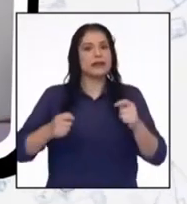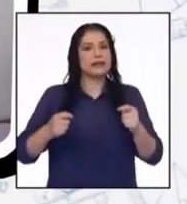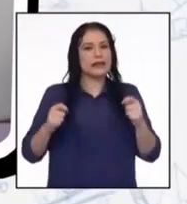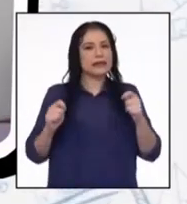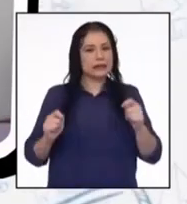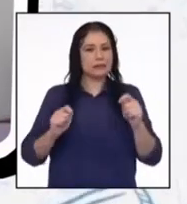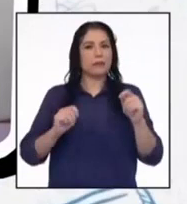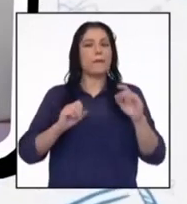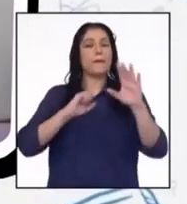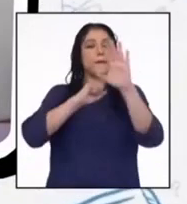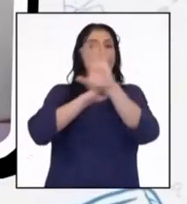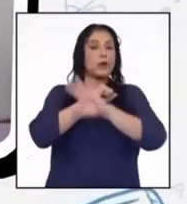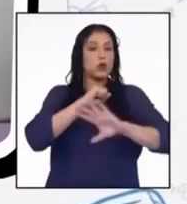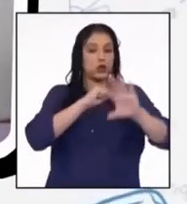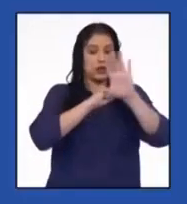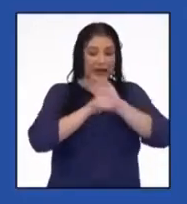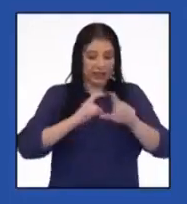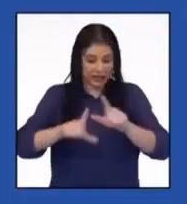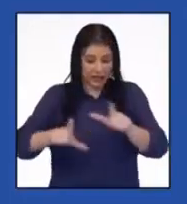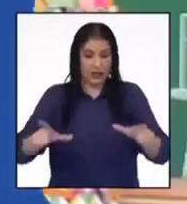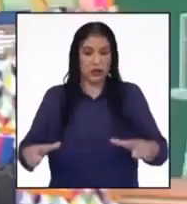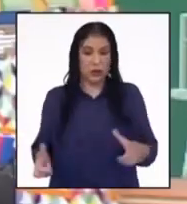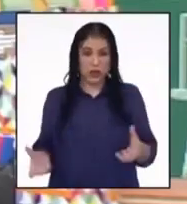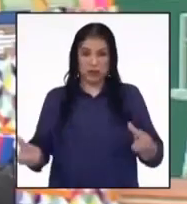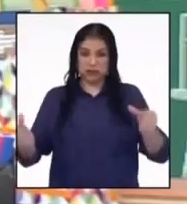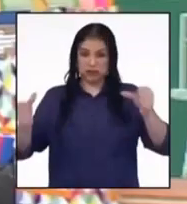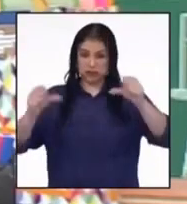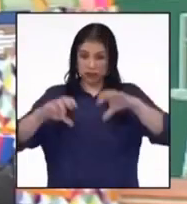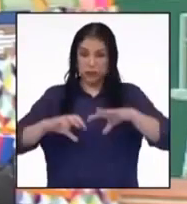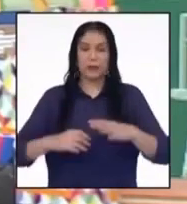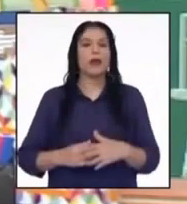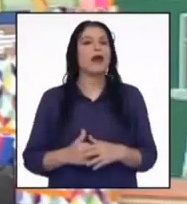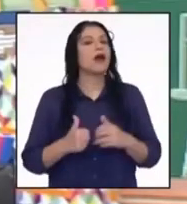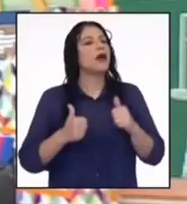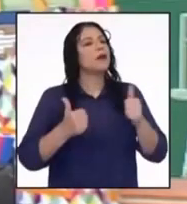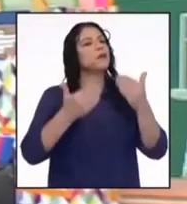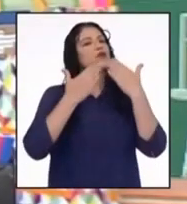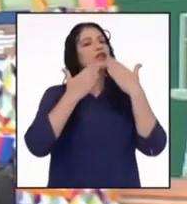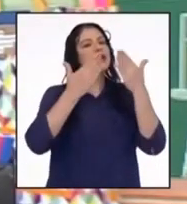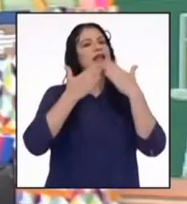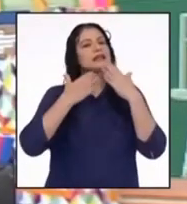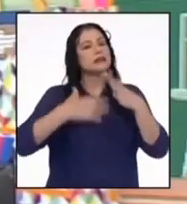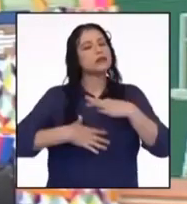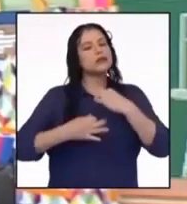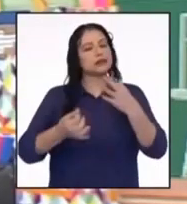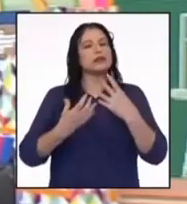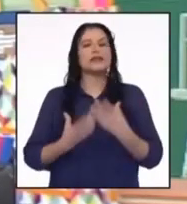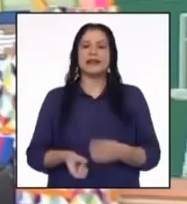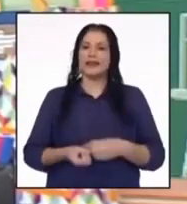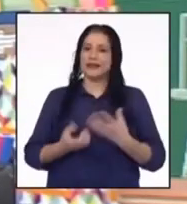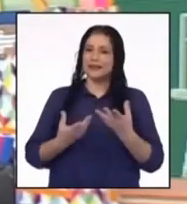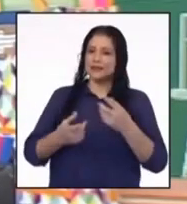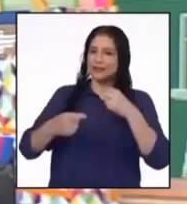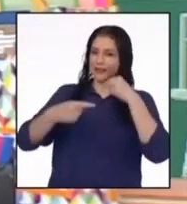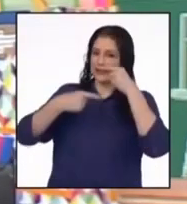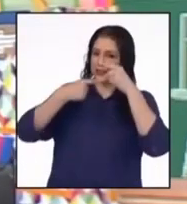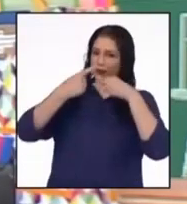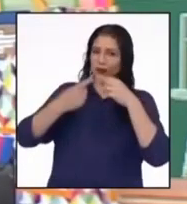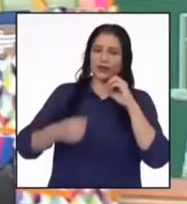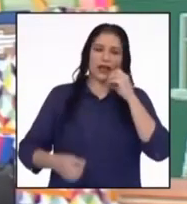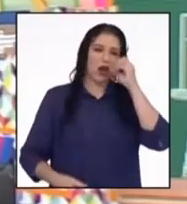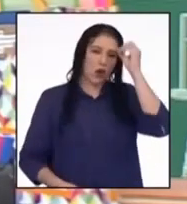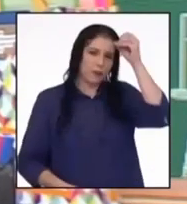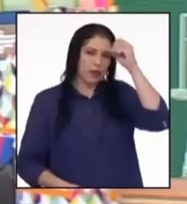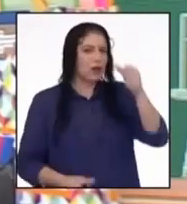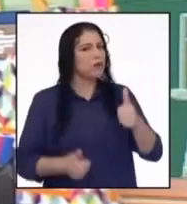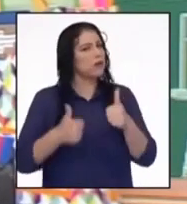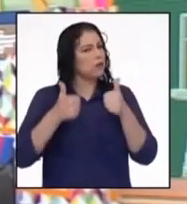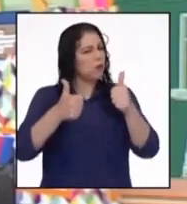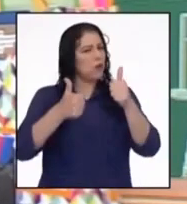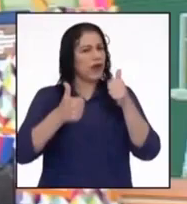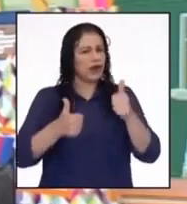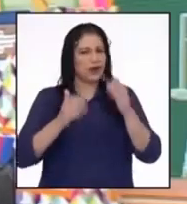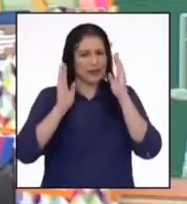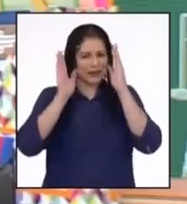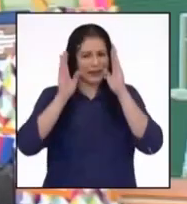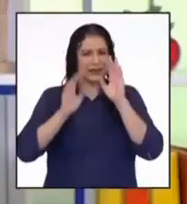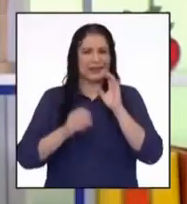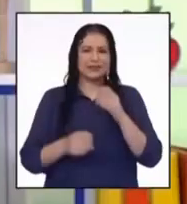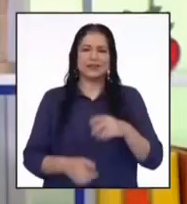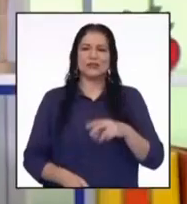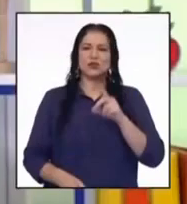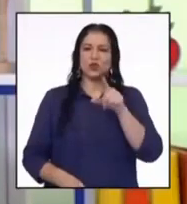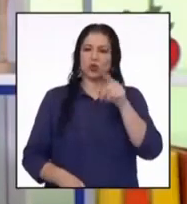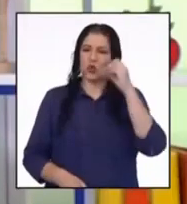los deslizamientos del terreno. Muchas gracias por sus interesantes intervenciones, chicos. Siempre es bueno escucharlos. Hasta